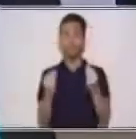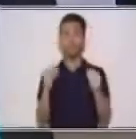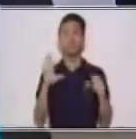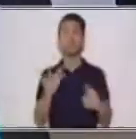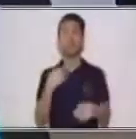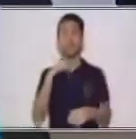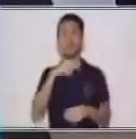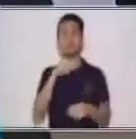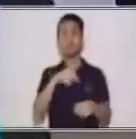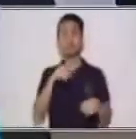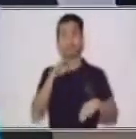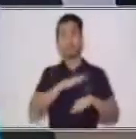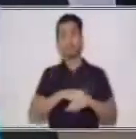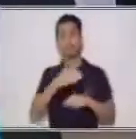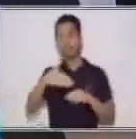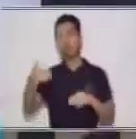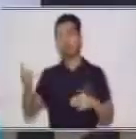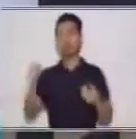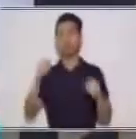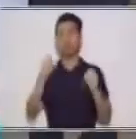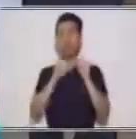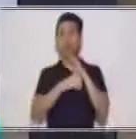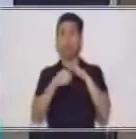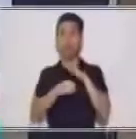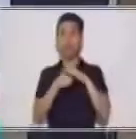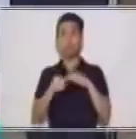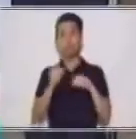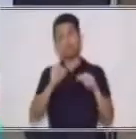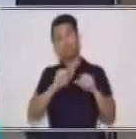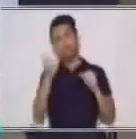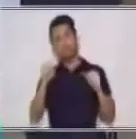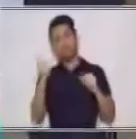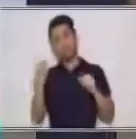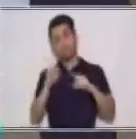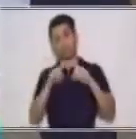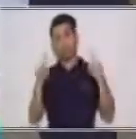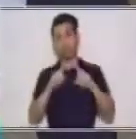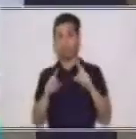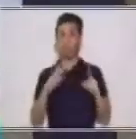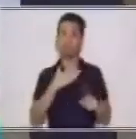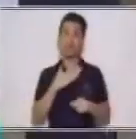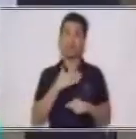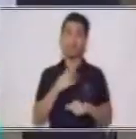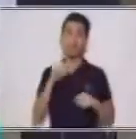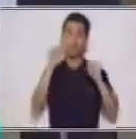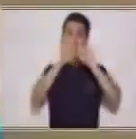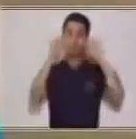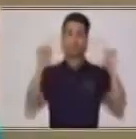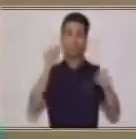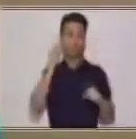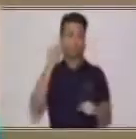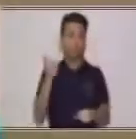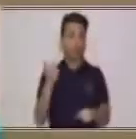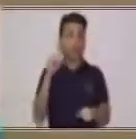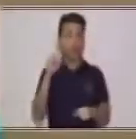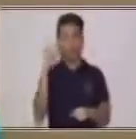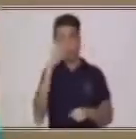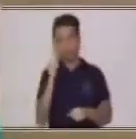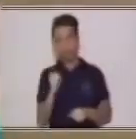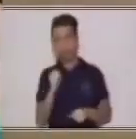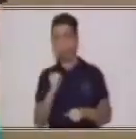otros procesos más complejos en otro sistema, como en los sistemas de Gauss, también son sistemas de ecuaciones, de